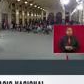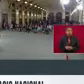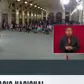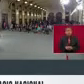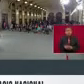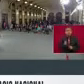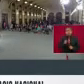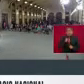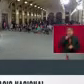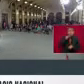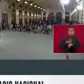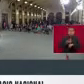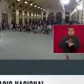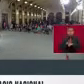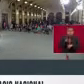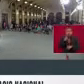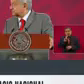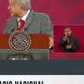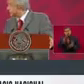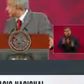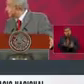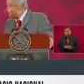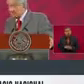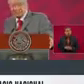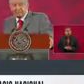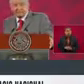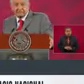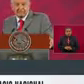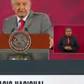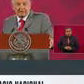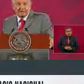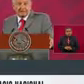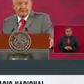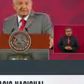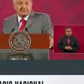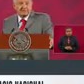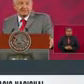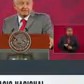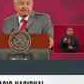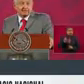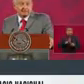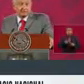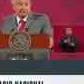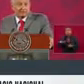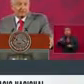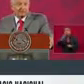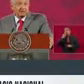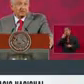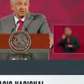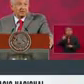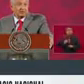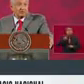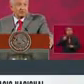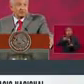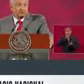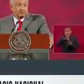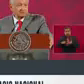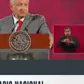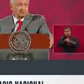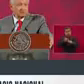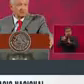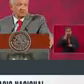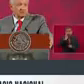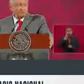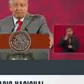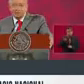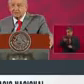fortalecerlo, de que sin acceso a la justicia, sin una justicia justa, que respete derechos, pues este país no va a avanzar, no